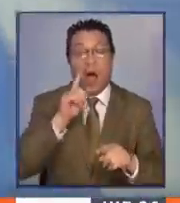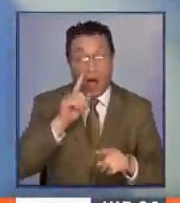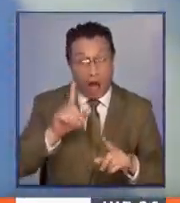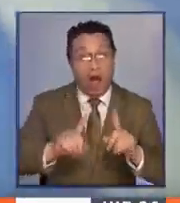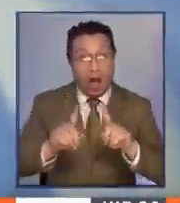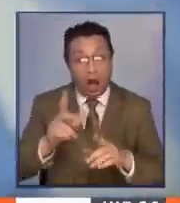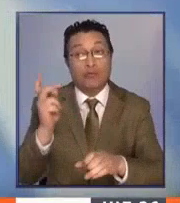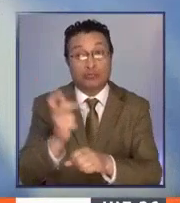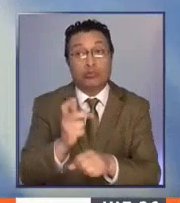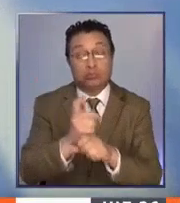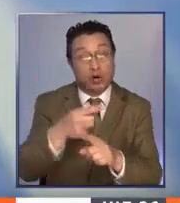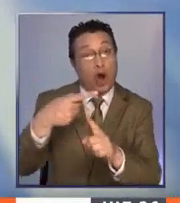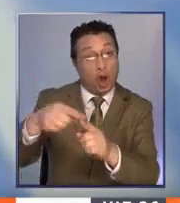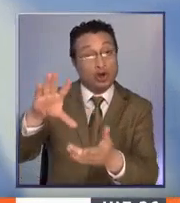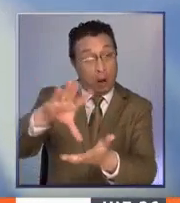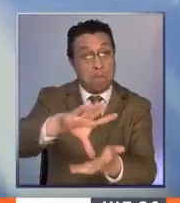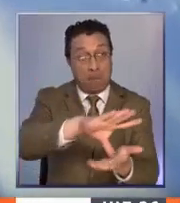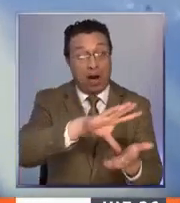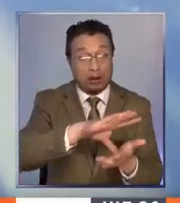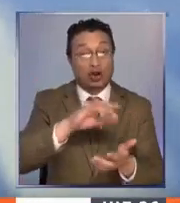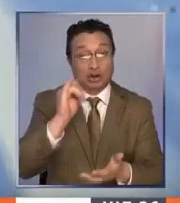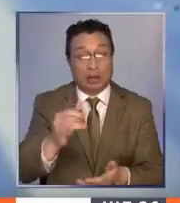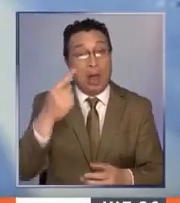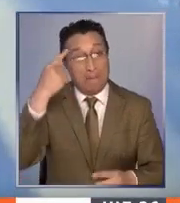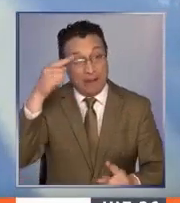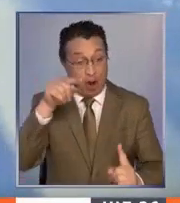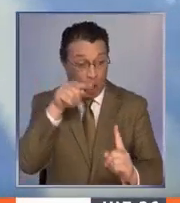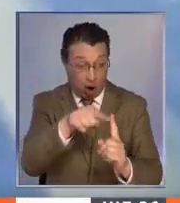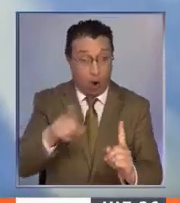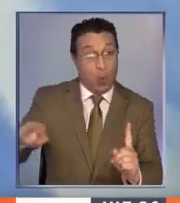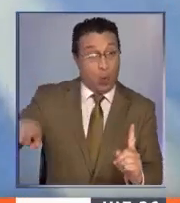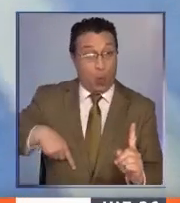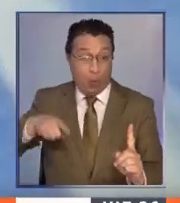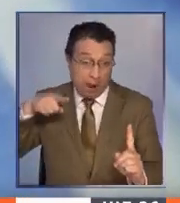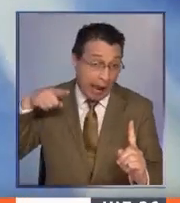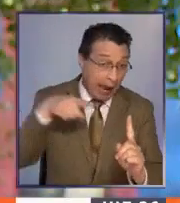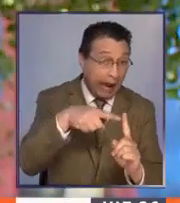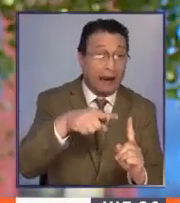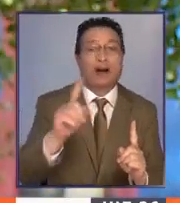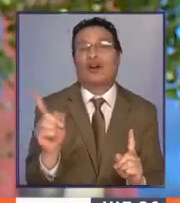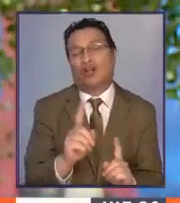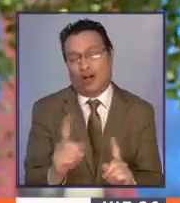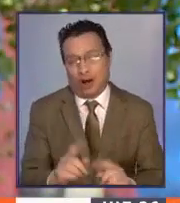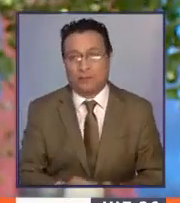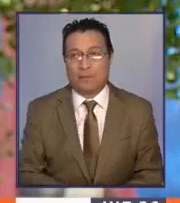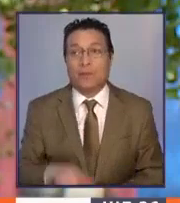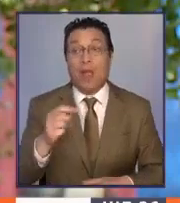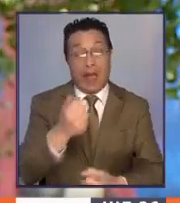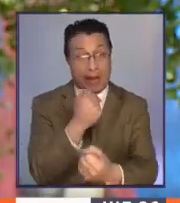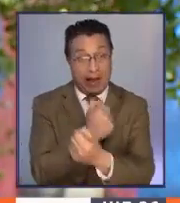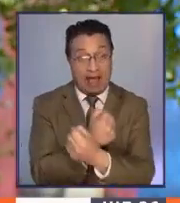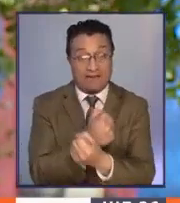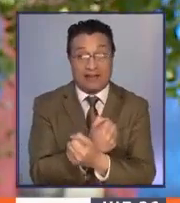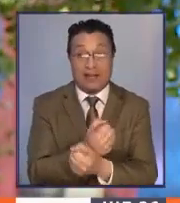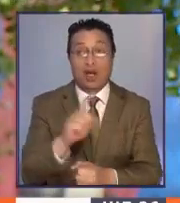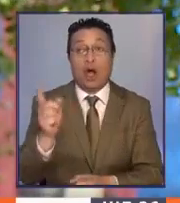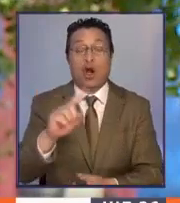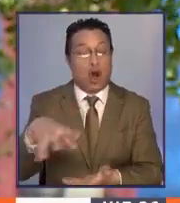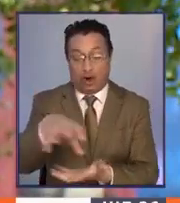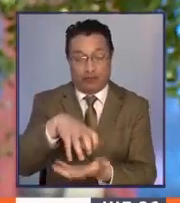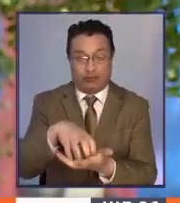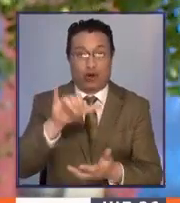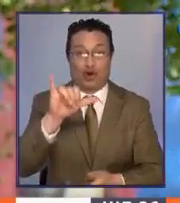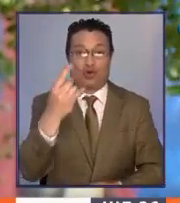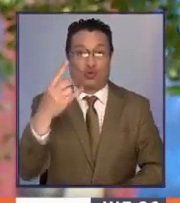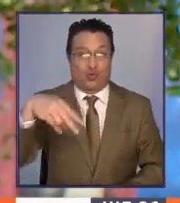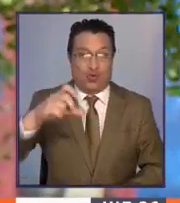con extranjeros, para él ese no sería el foco principal del problema. Carabineros no está en el barrio Yungay, Carabineros